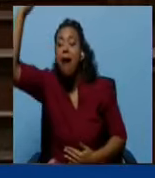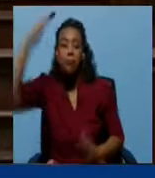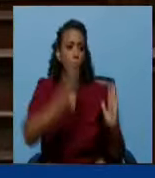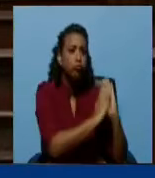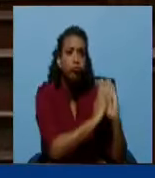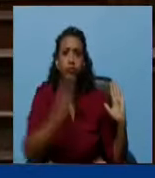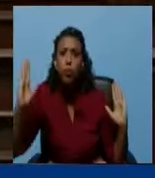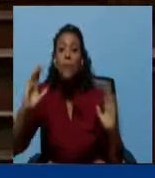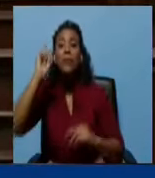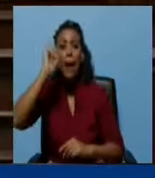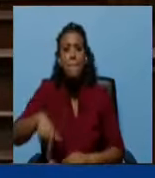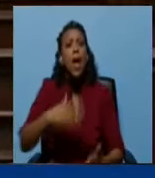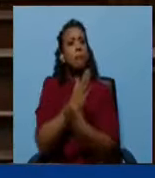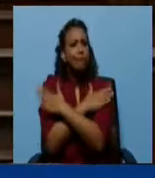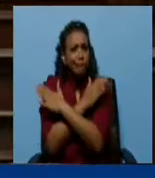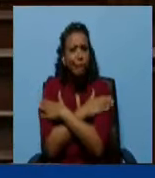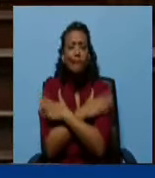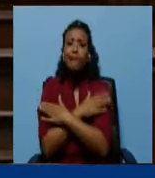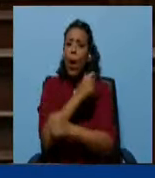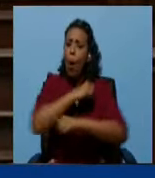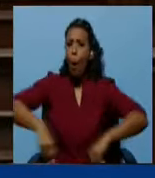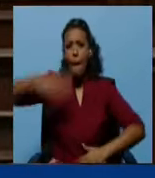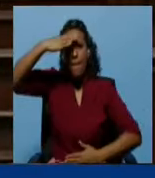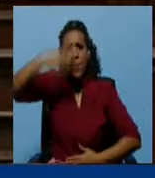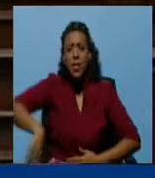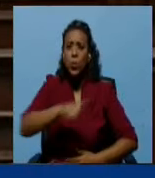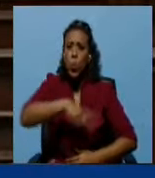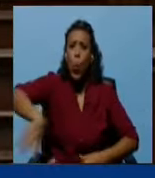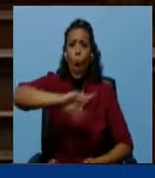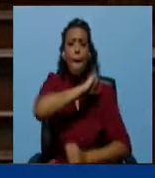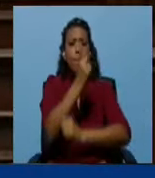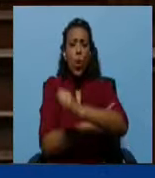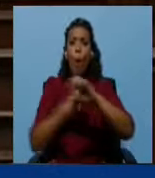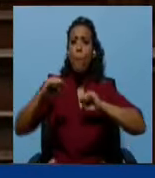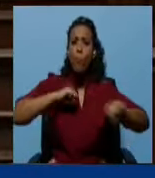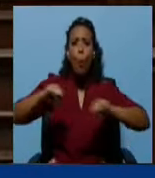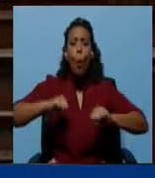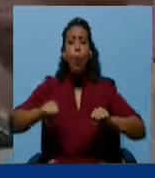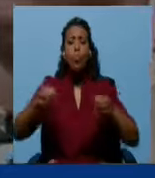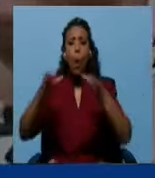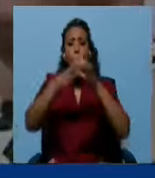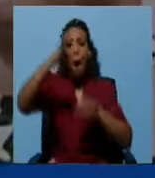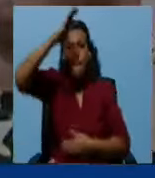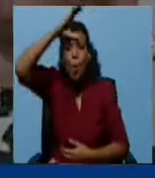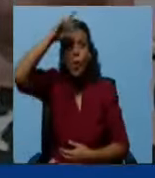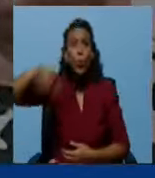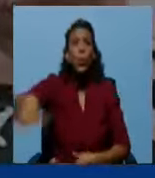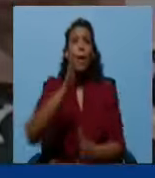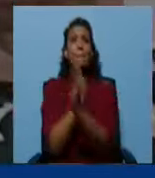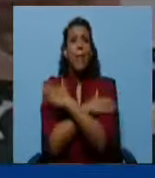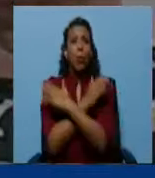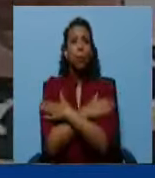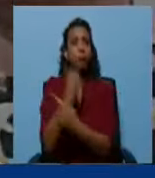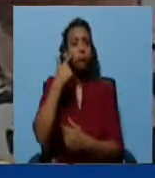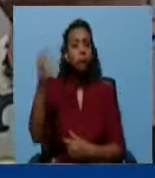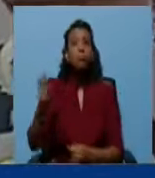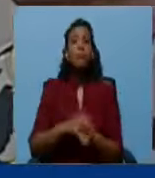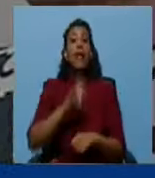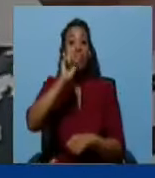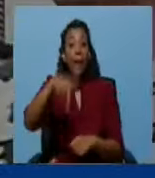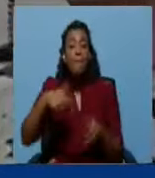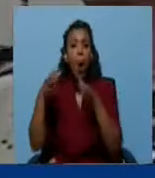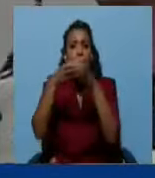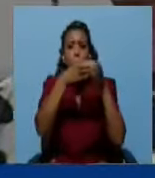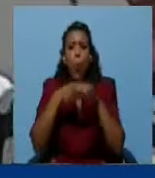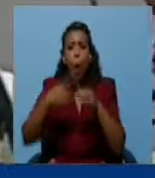y a los oficiales y soldados presentes aquí del poderoso movimiento de reserva activa. Vamos a darle un aplauso a nuestros